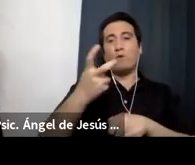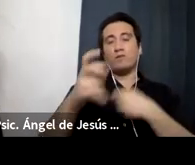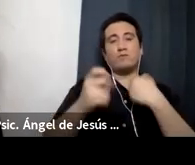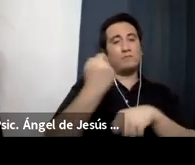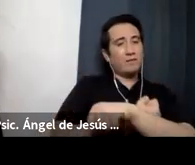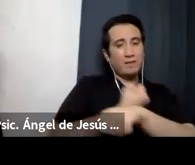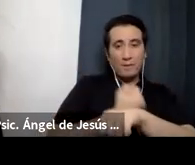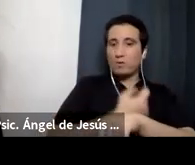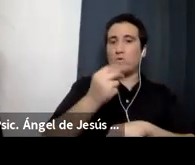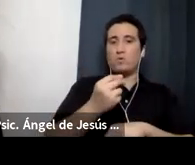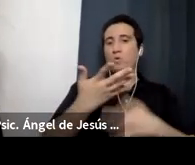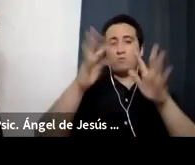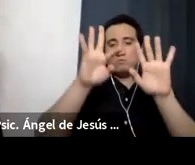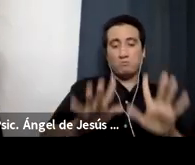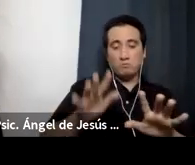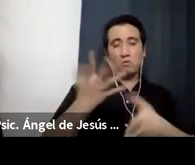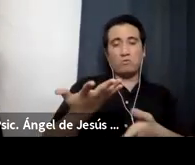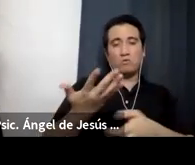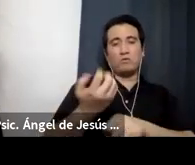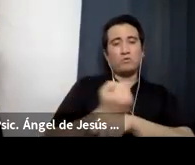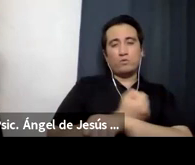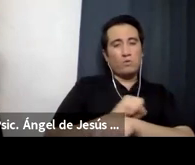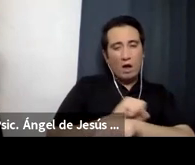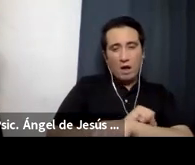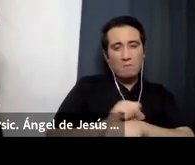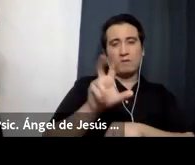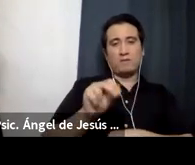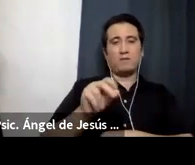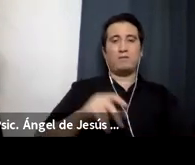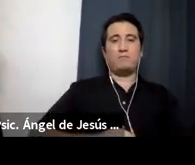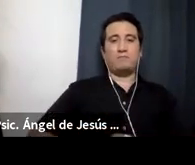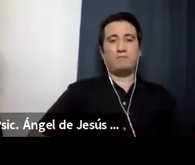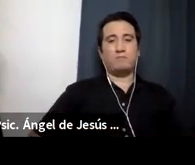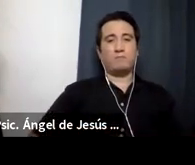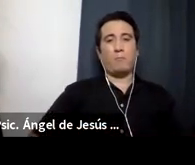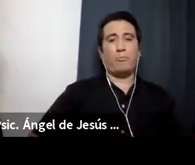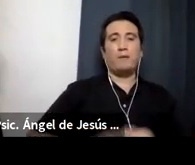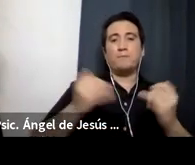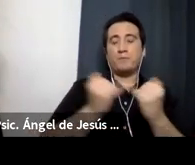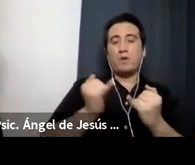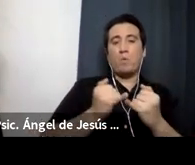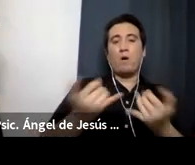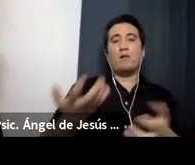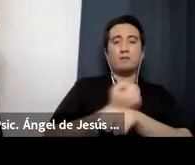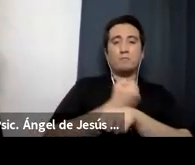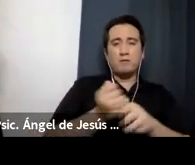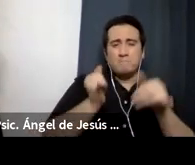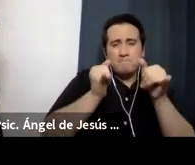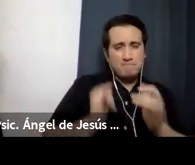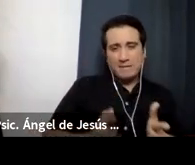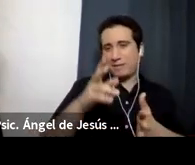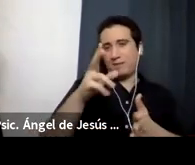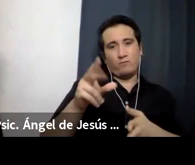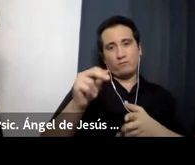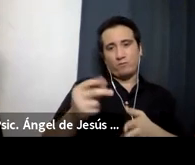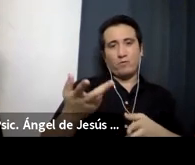tan suave que cualquier cosa que caiga me pueda lastimar. Los zapatos que no sean pesados, que no tengan adornos también,